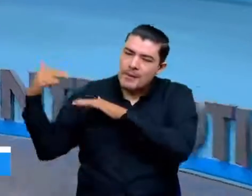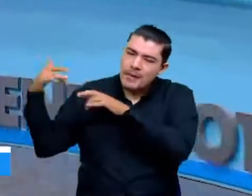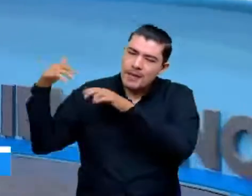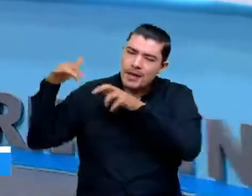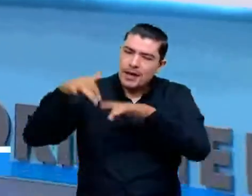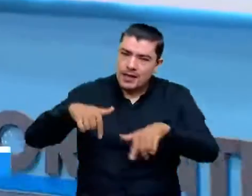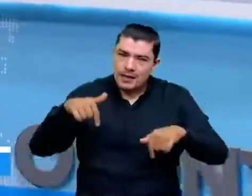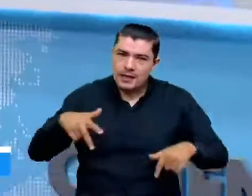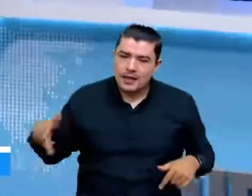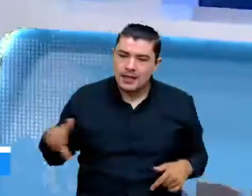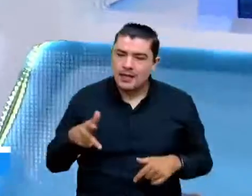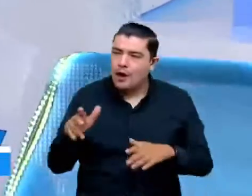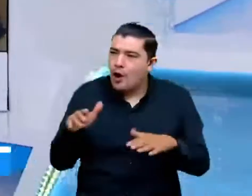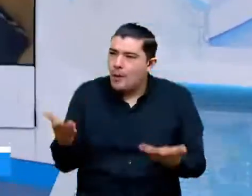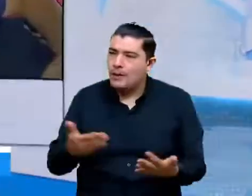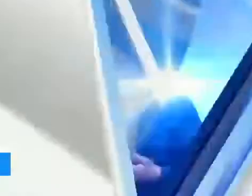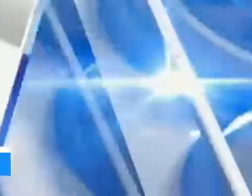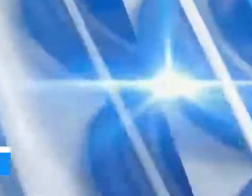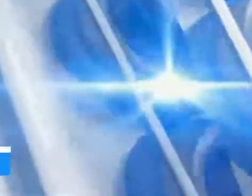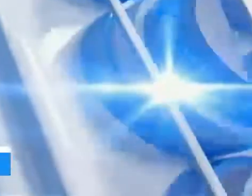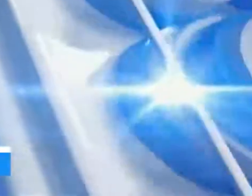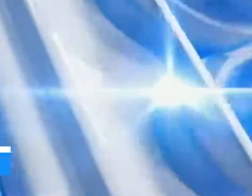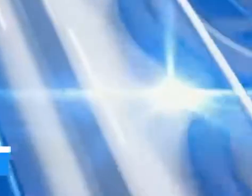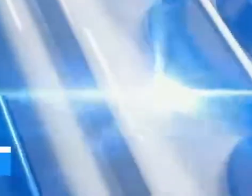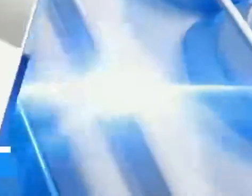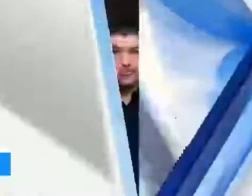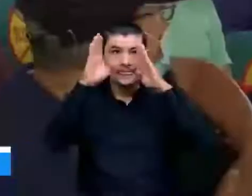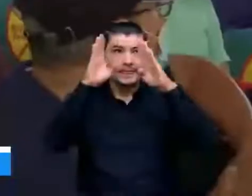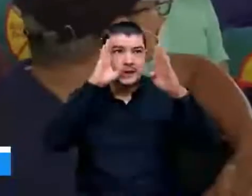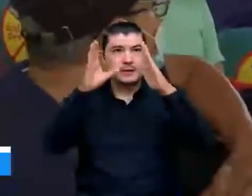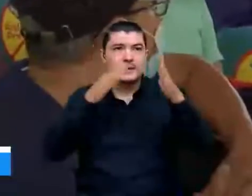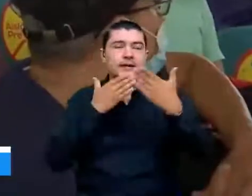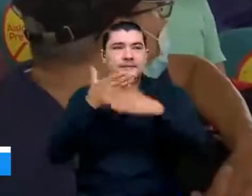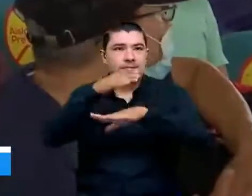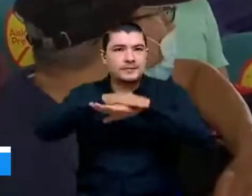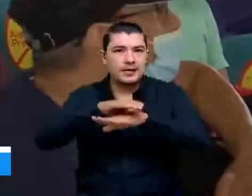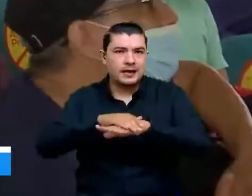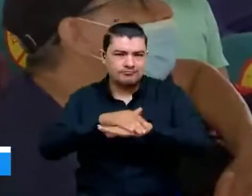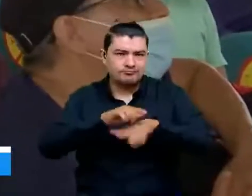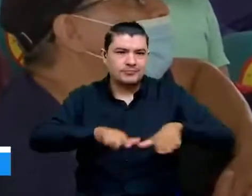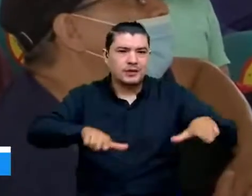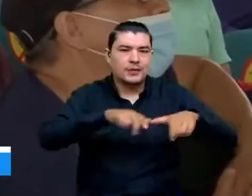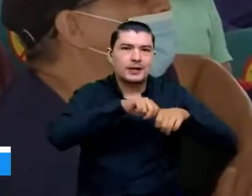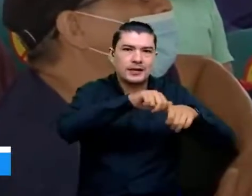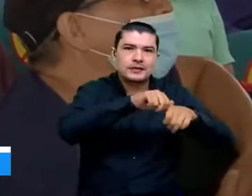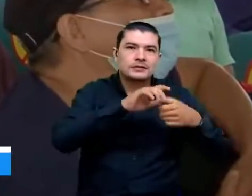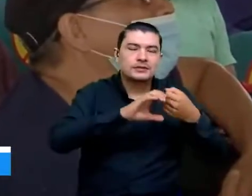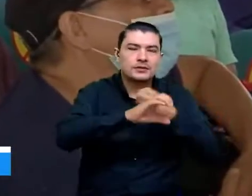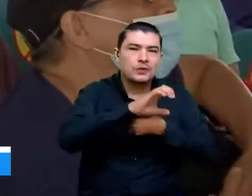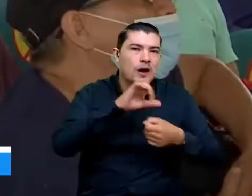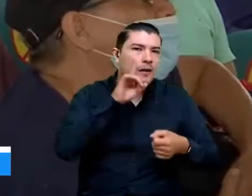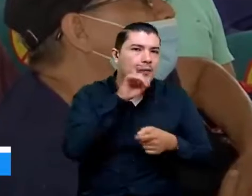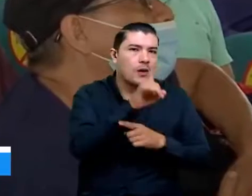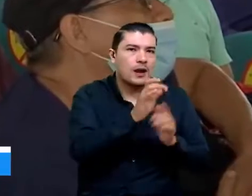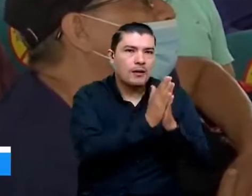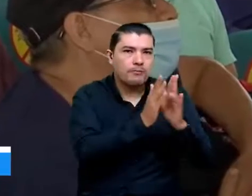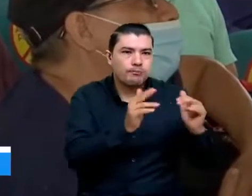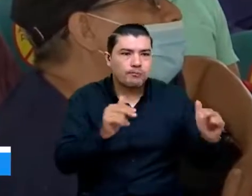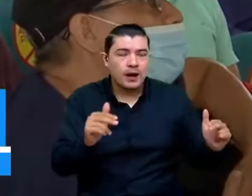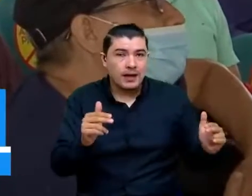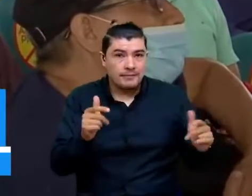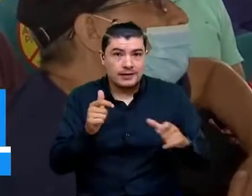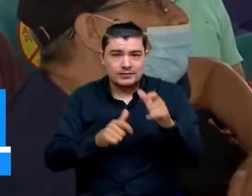Así es, buenas tardes, los saludo desde la terminal de transporte en Bucaramanga, donde muchos viajeros esperan retornar a sus hogares y